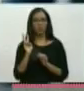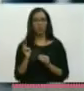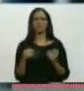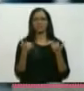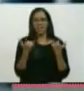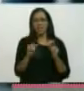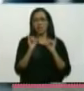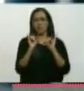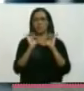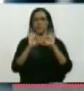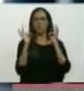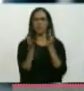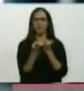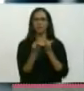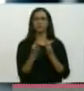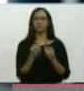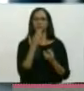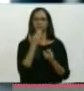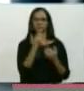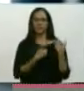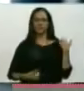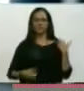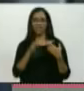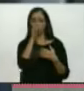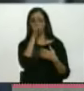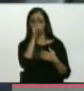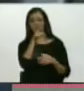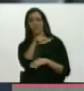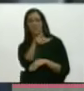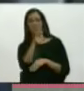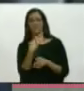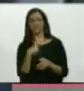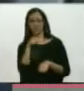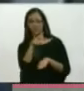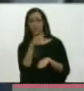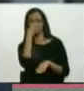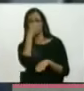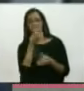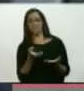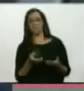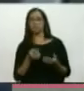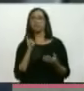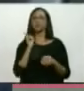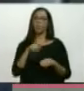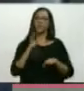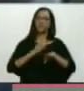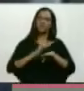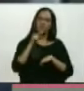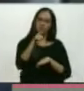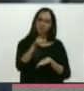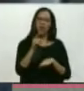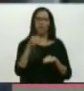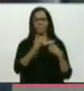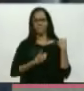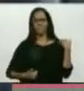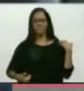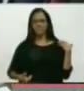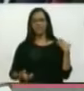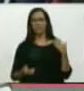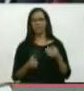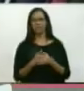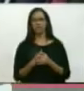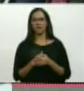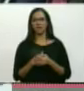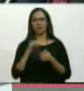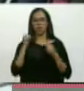mismos familiares o cercanos al presidente Duque se burlan de él, lo acusan de ridículo y lo acusan de ser un presidente, pues acusan